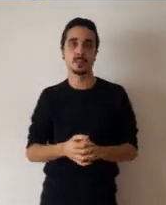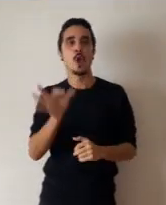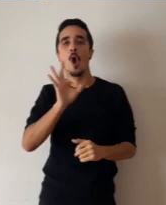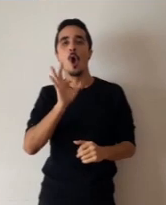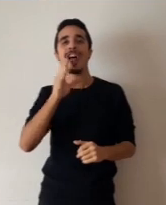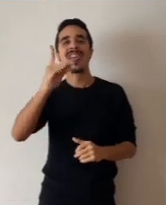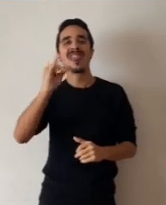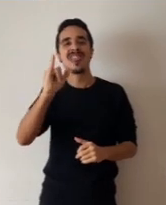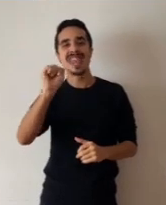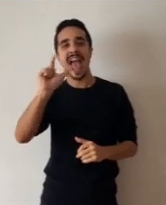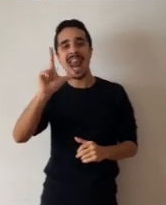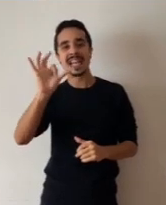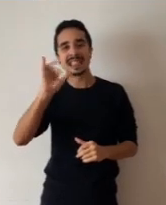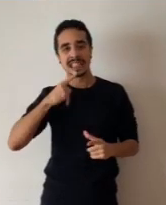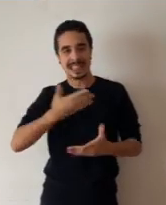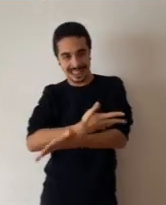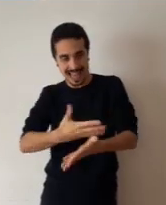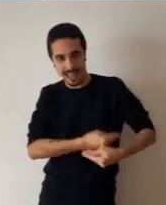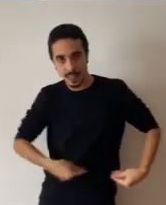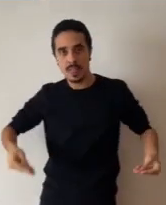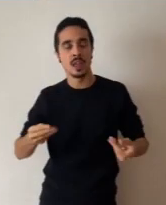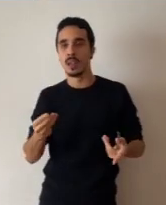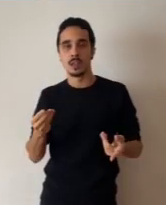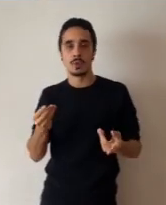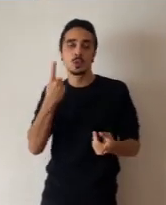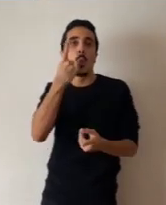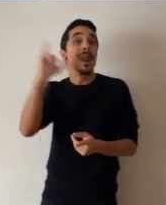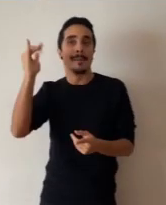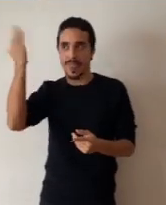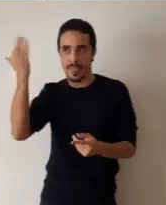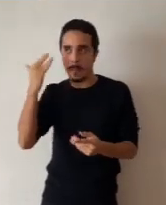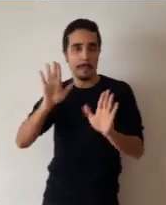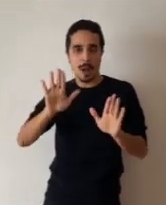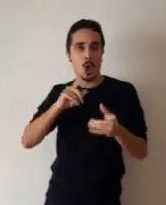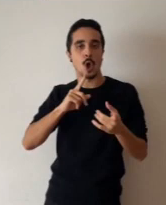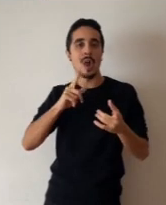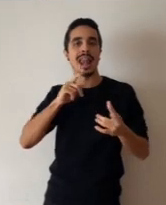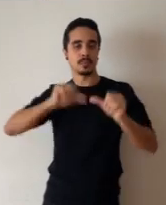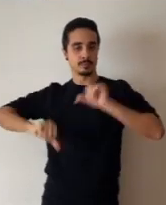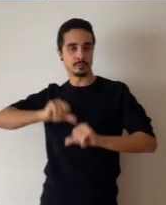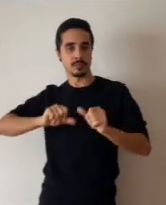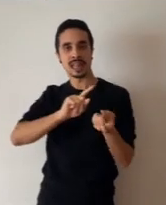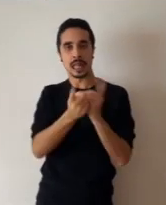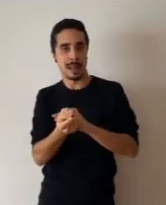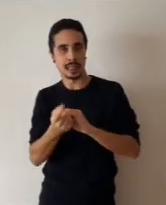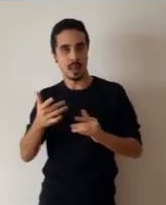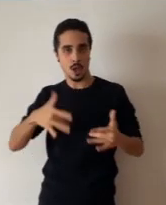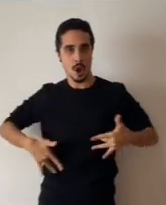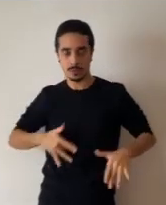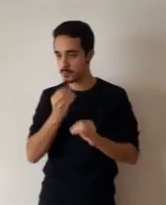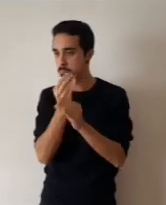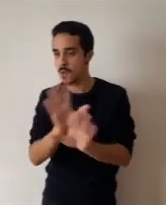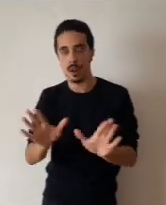ni a nadie que esté en diálisis. Solamente tuve un caso una vez y bueno, luego se le trasplantó y bien, pero a ver, yo veo